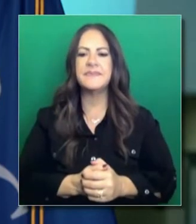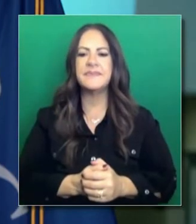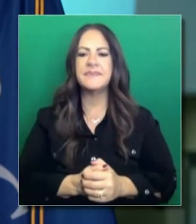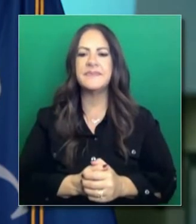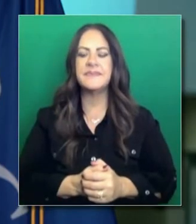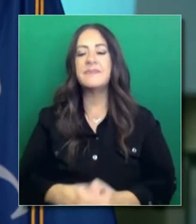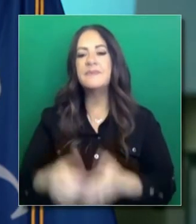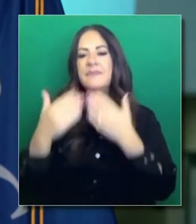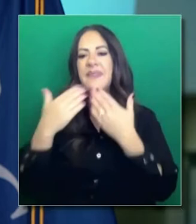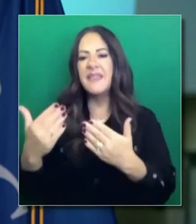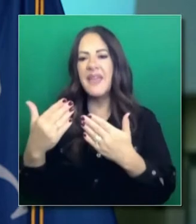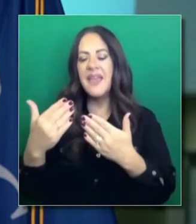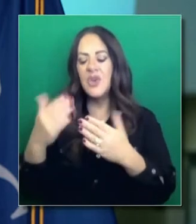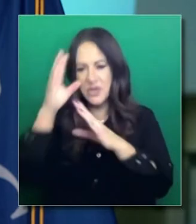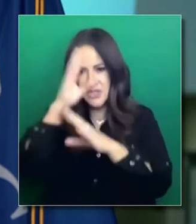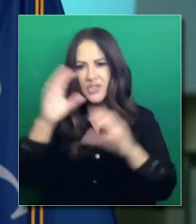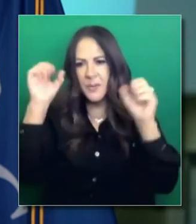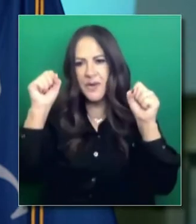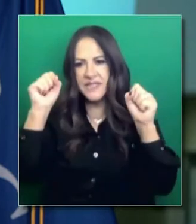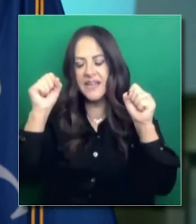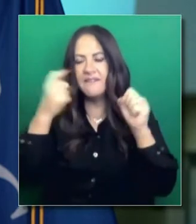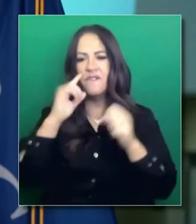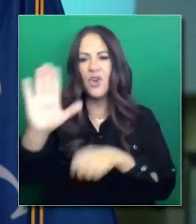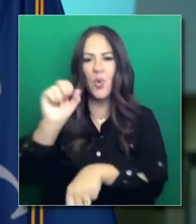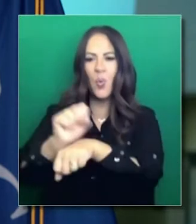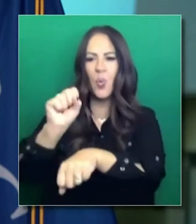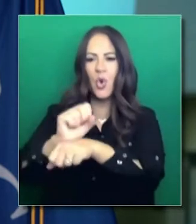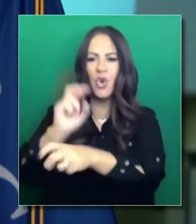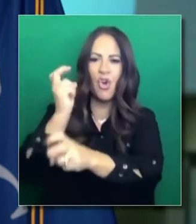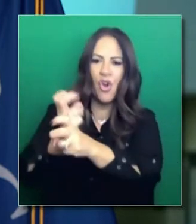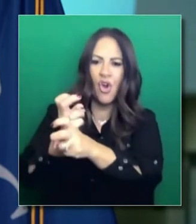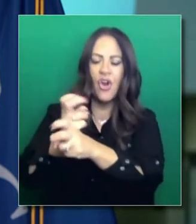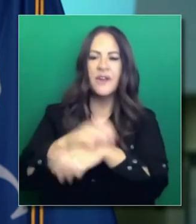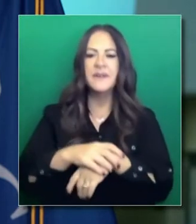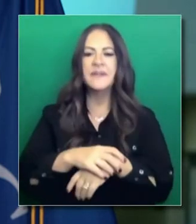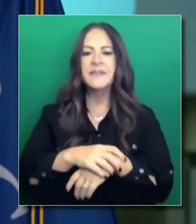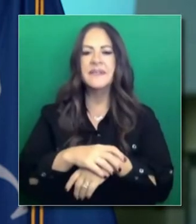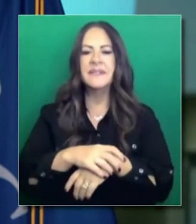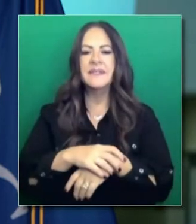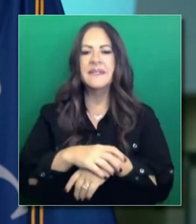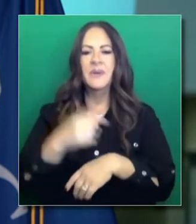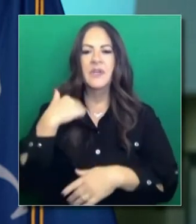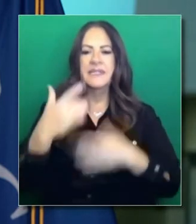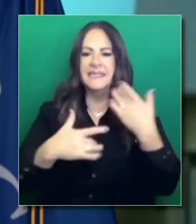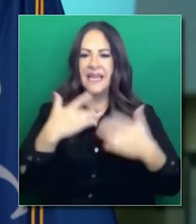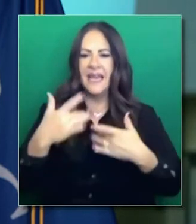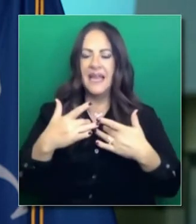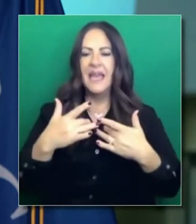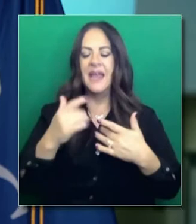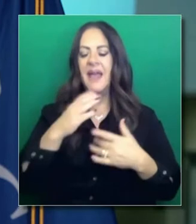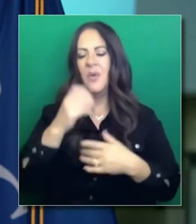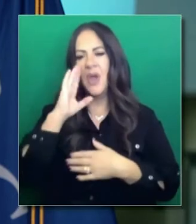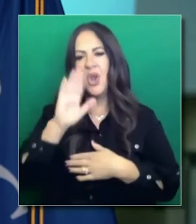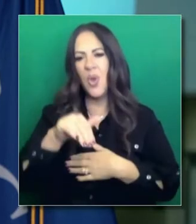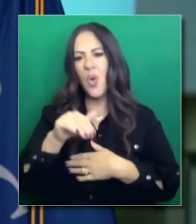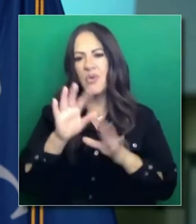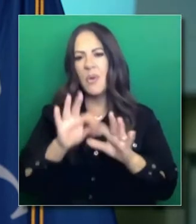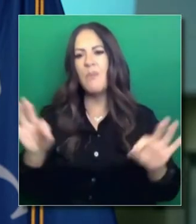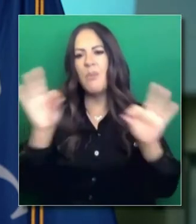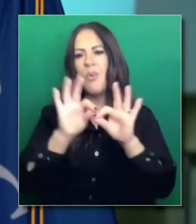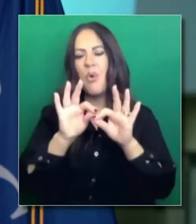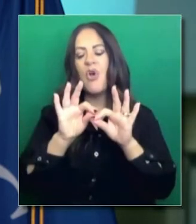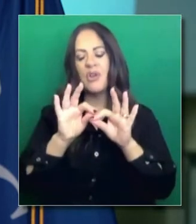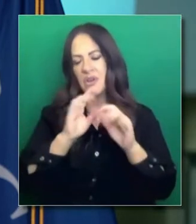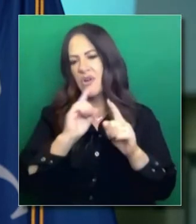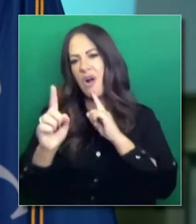señor superintendente. Reitero, gracias por su arduo trabajo, por sus palabras honestas. Hemos tenido unas